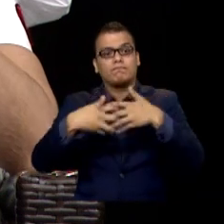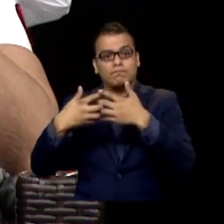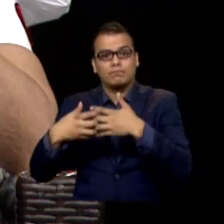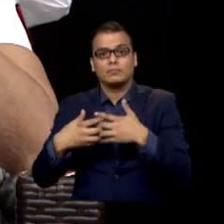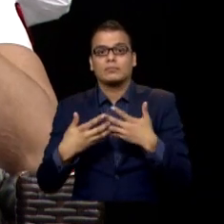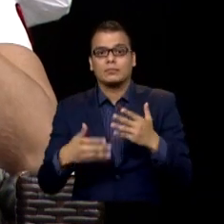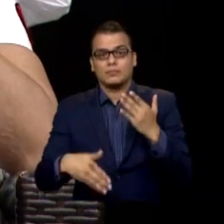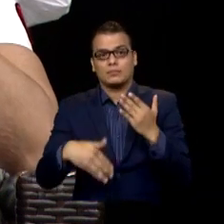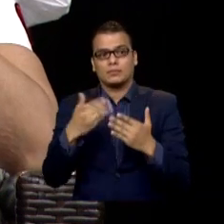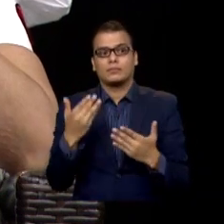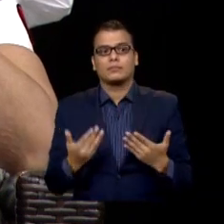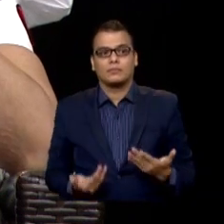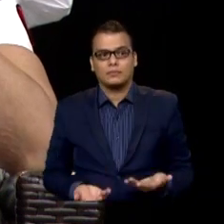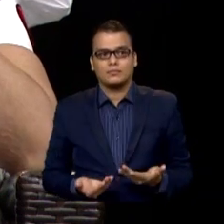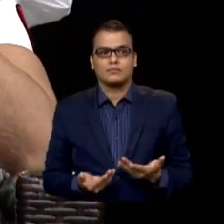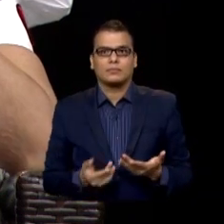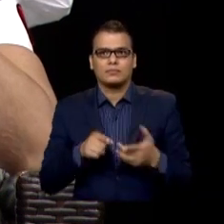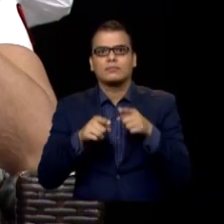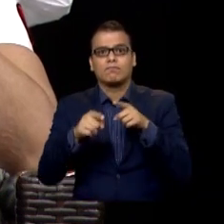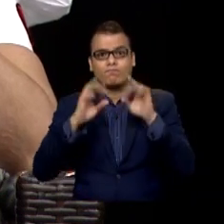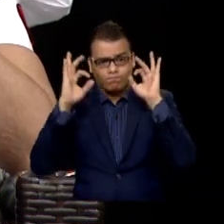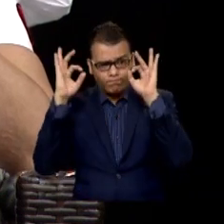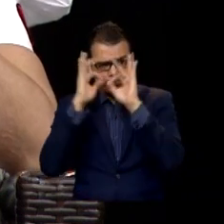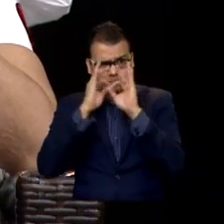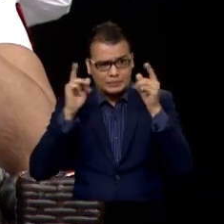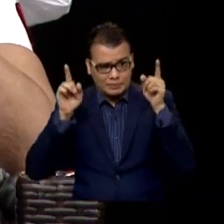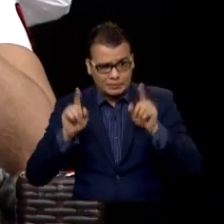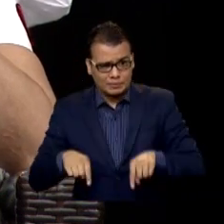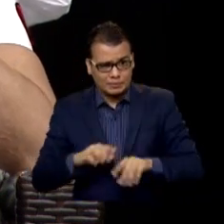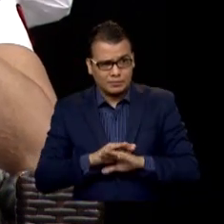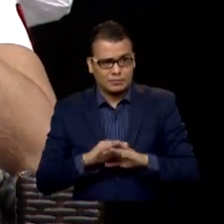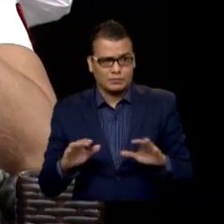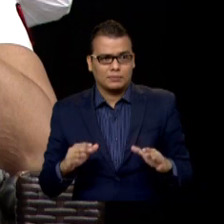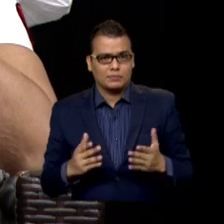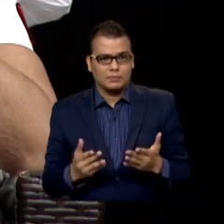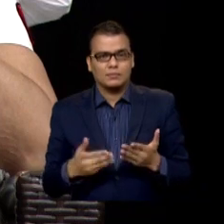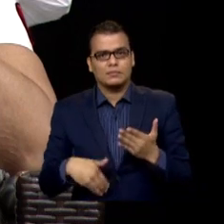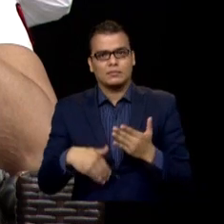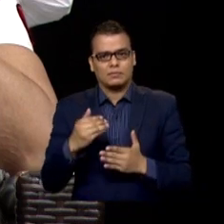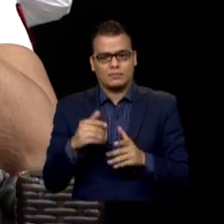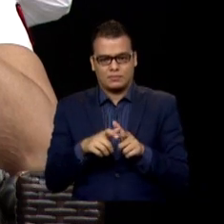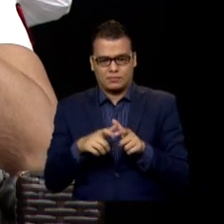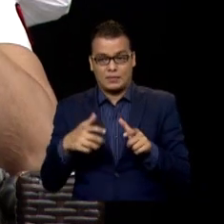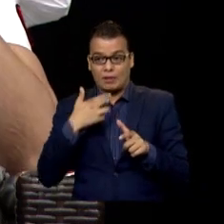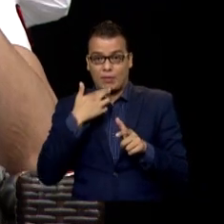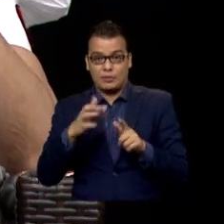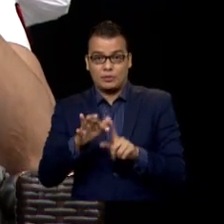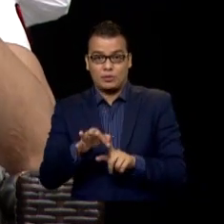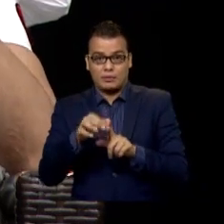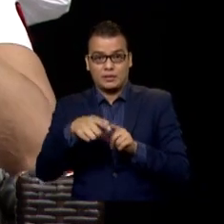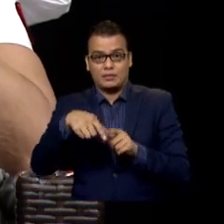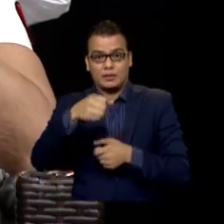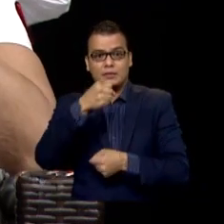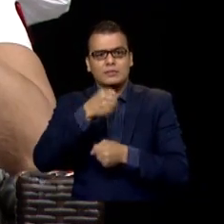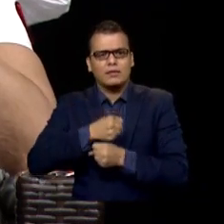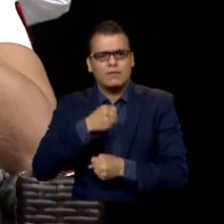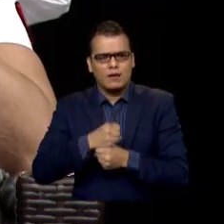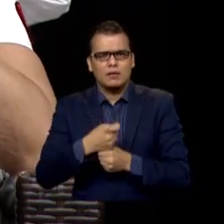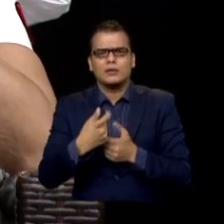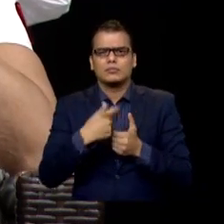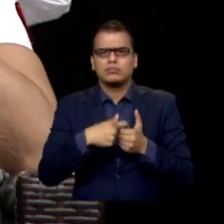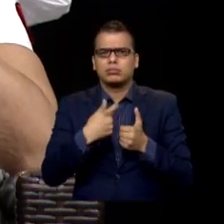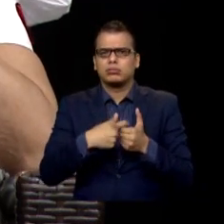empresariales, van a ser otros de nuestros grupos de interés. Estamos trabajando en el pasaporte sanitario, ya hemos